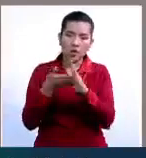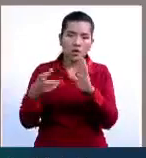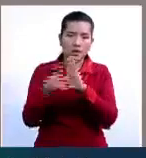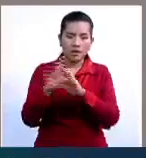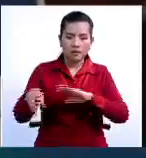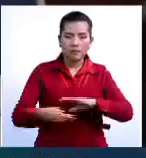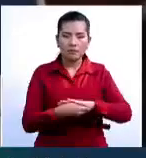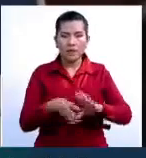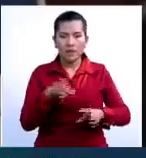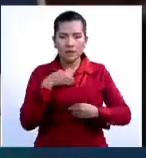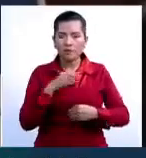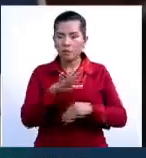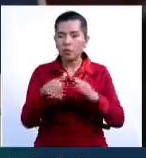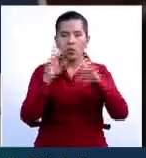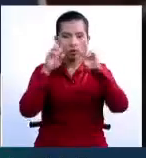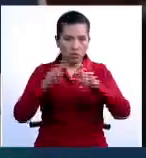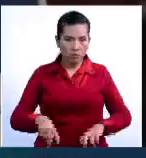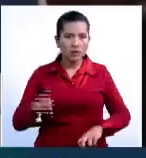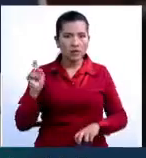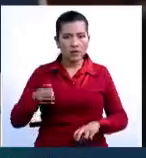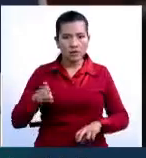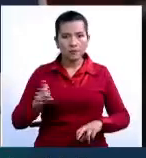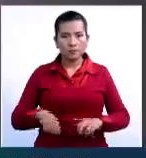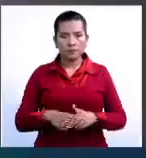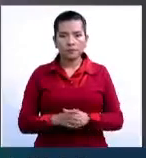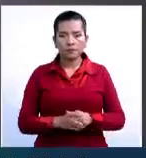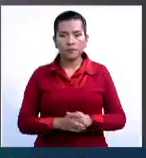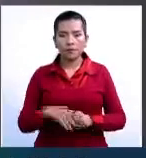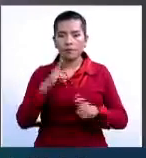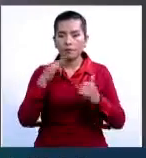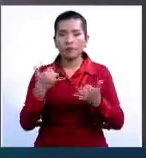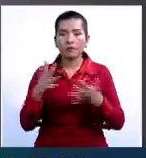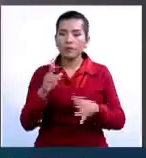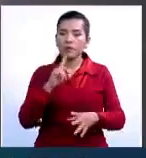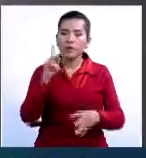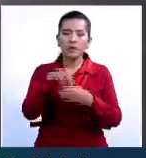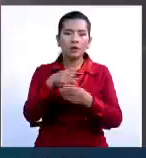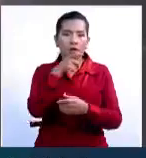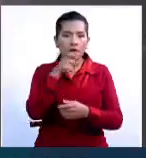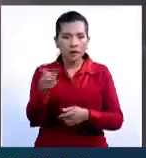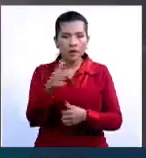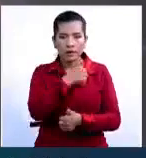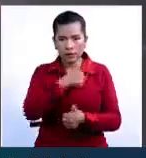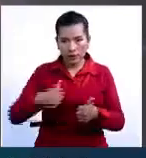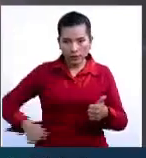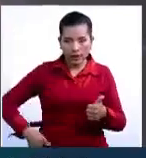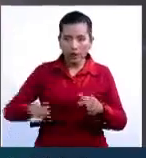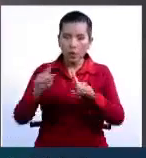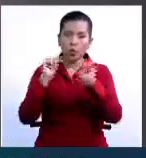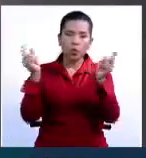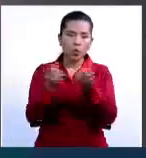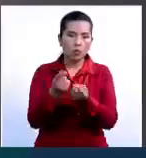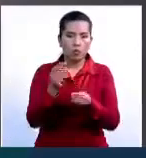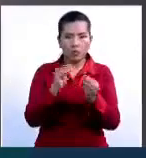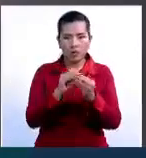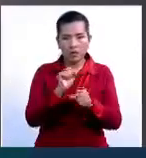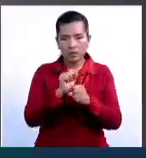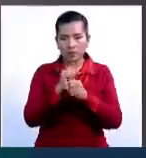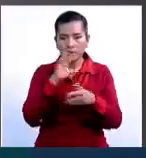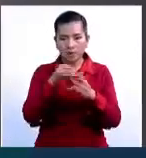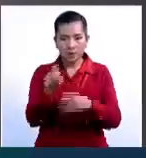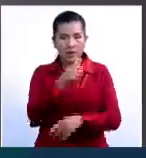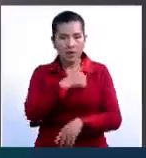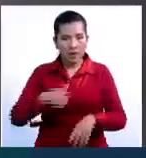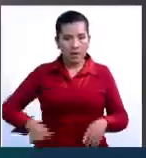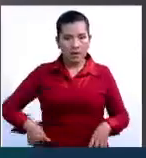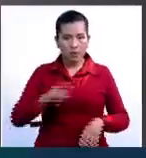ser investigados por el Ministerio Público. En donde estarían siendo implicados el alcalde, el ejecutivo de la alcaldía municipal de Potosí